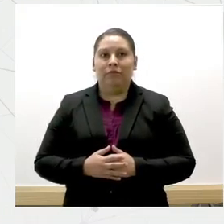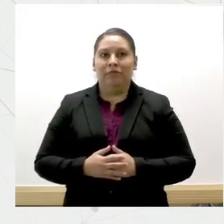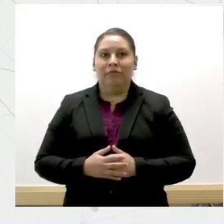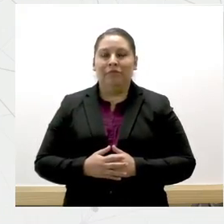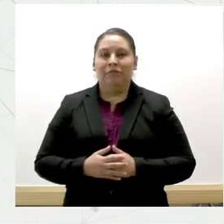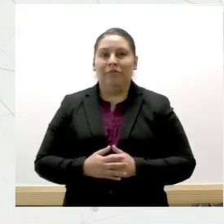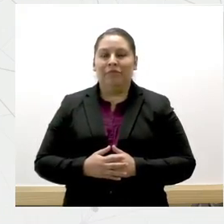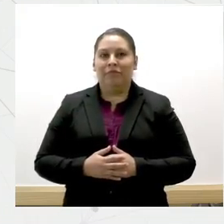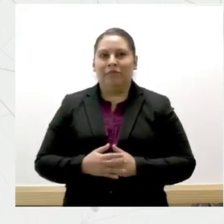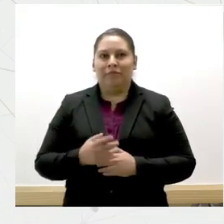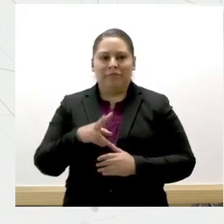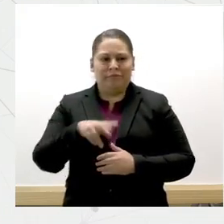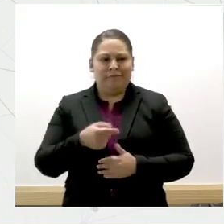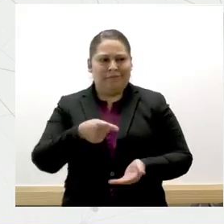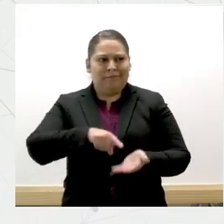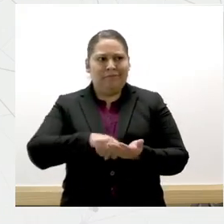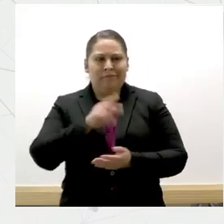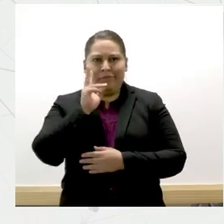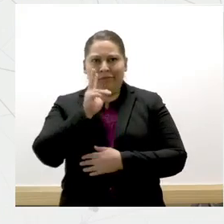ven opacadas.